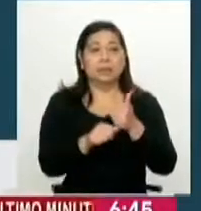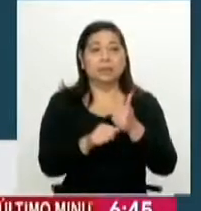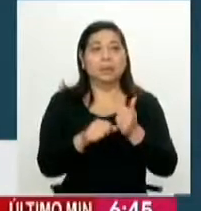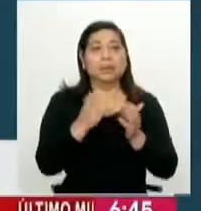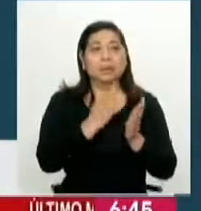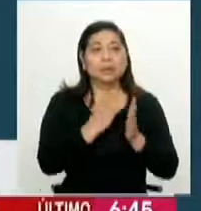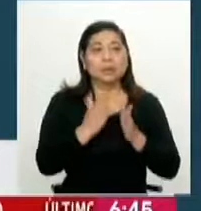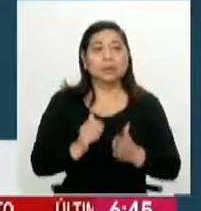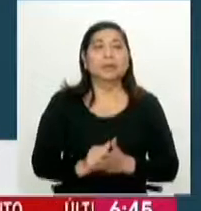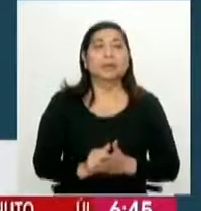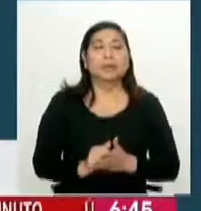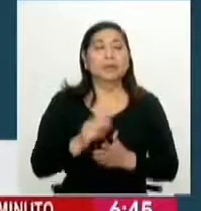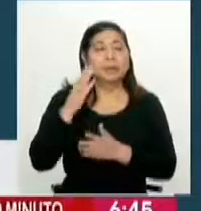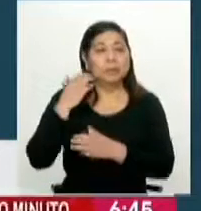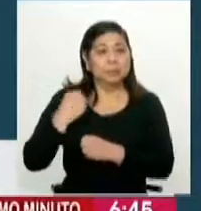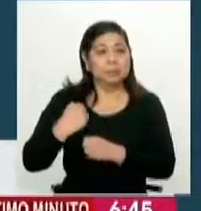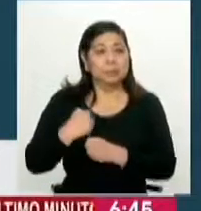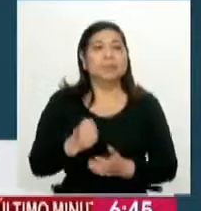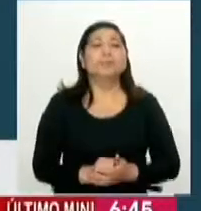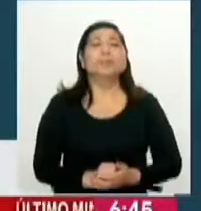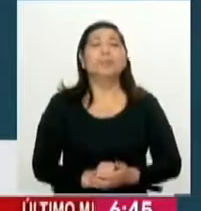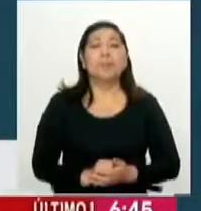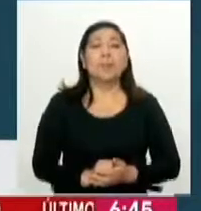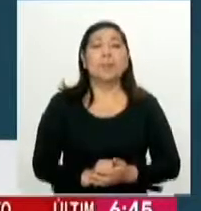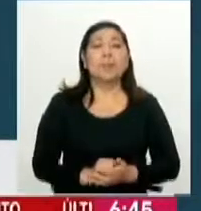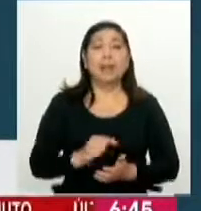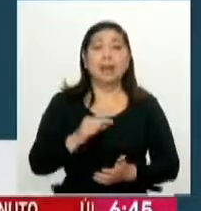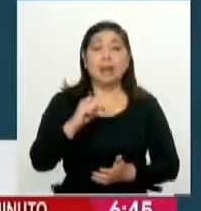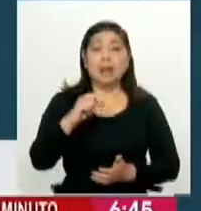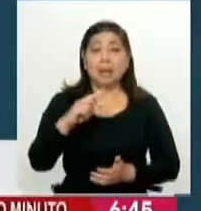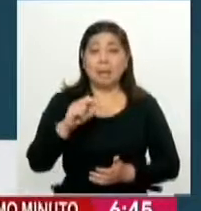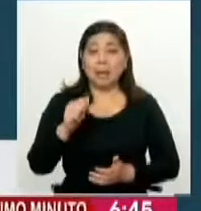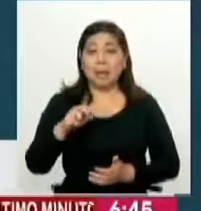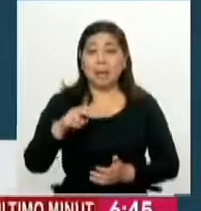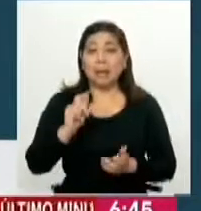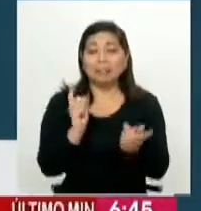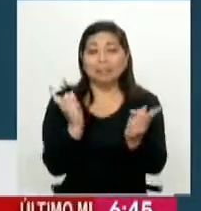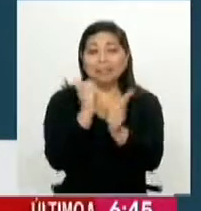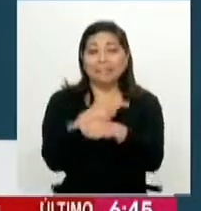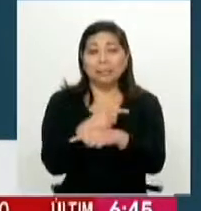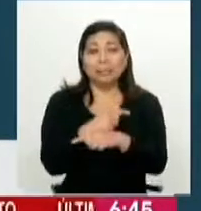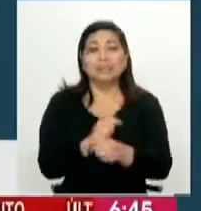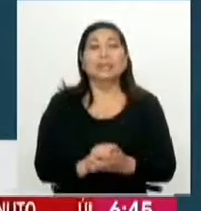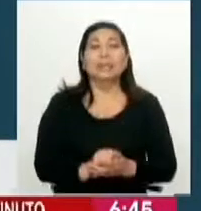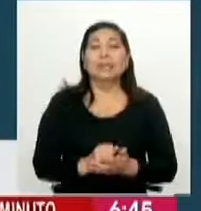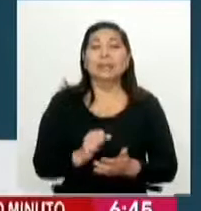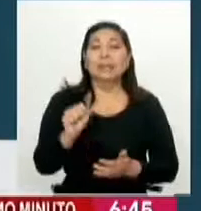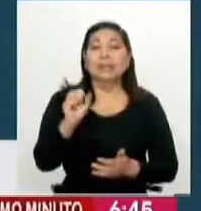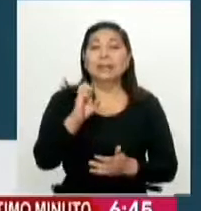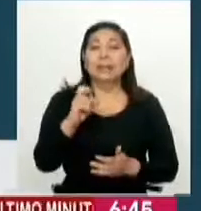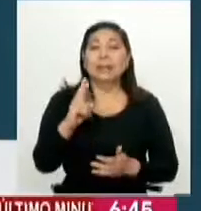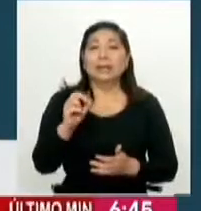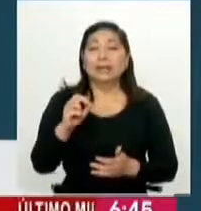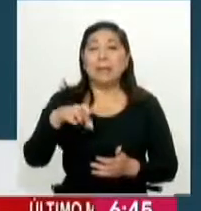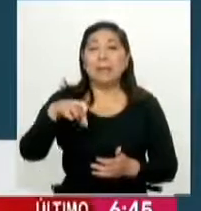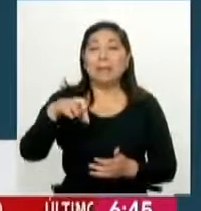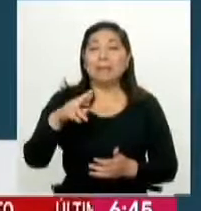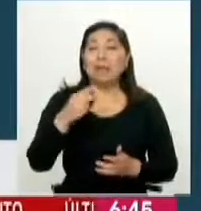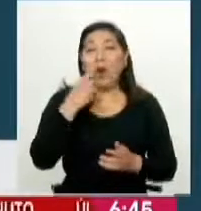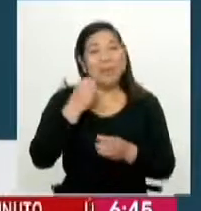Orden Interno del Ministerio del Interior. Gamarra Malpartida reemplazará a Martín Severo Parra Saldaña,